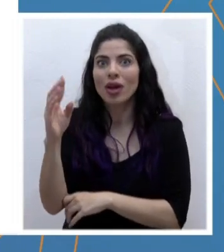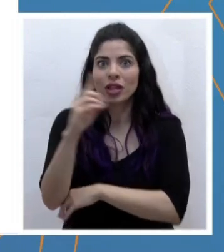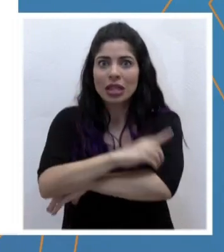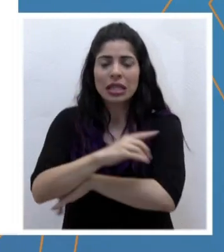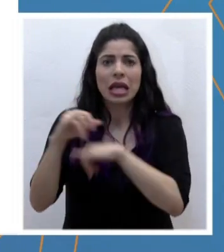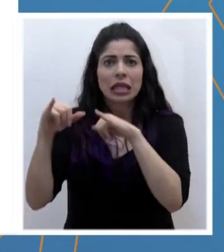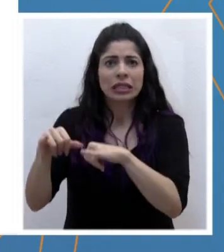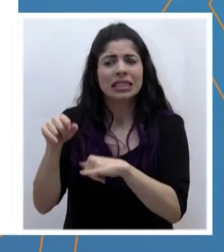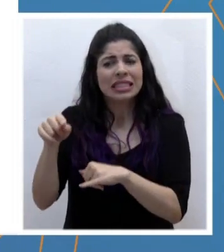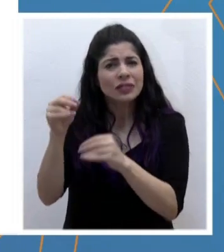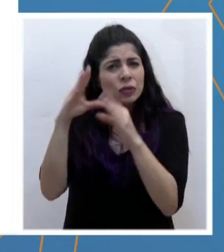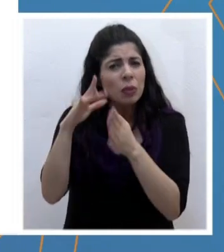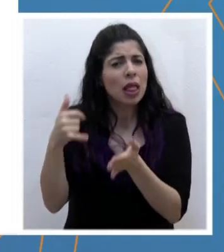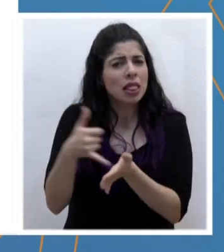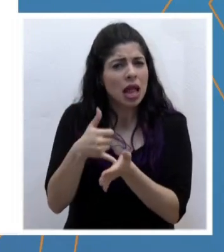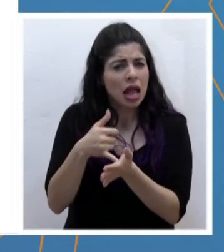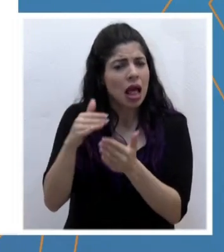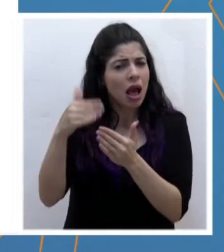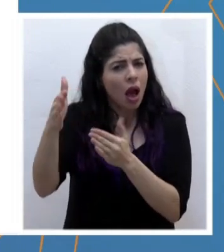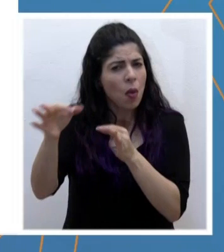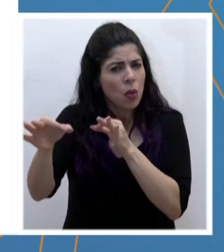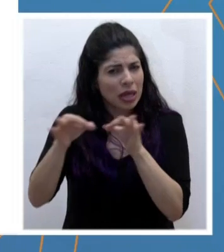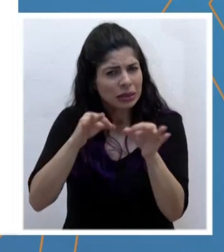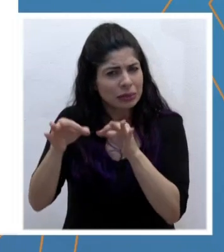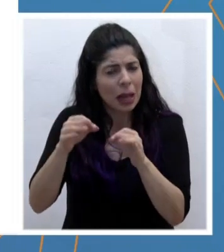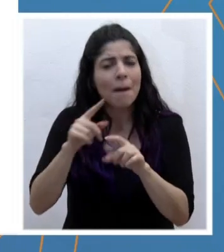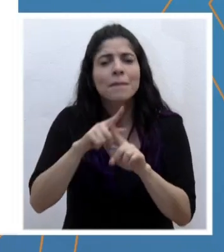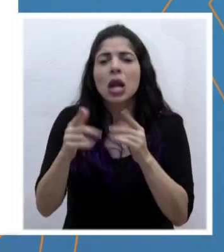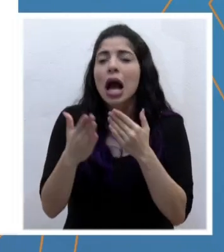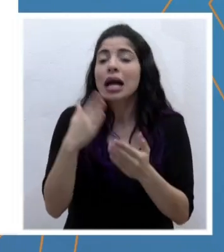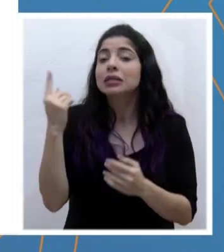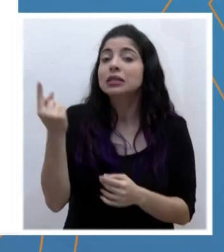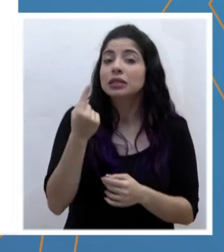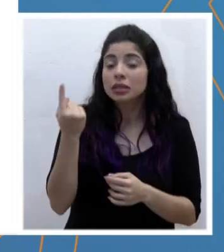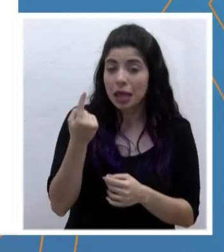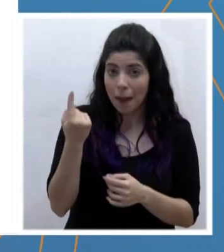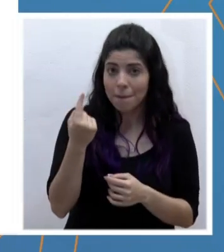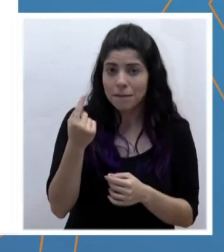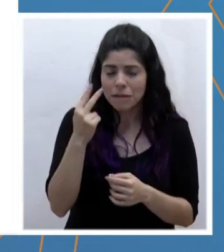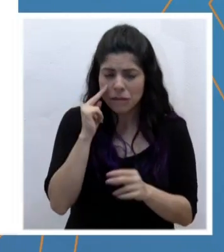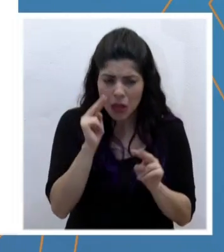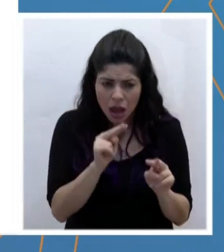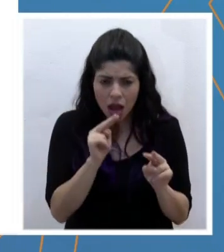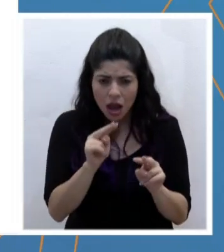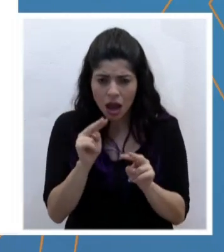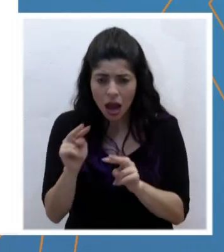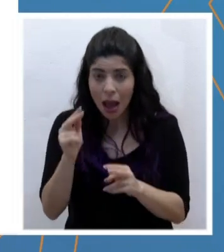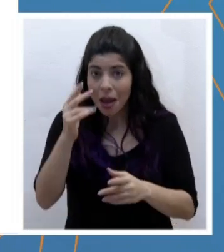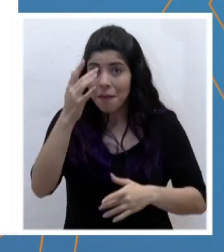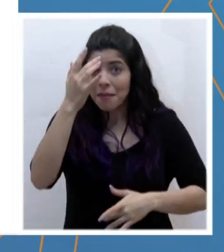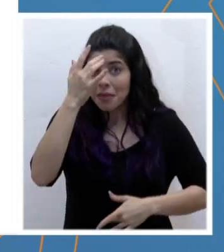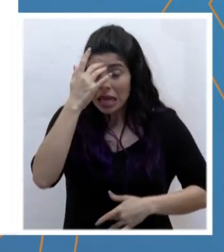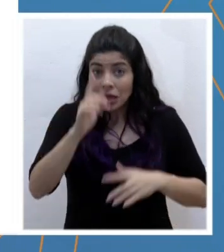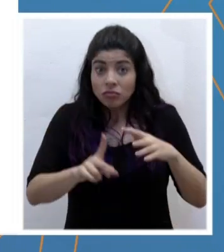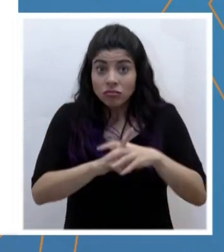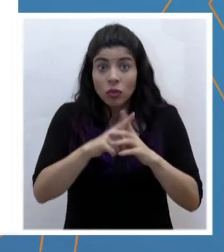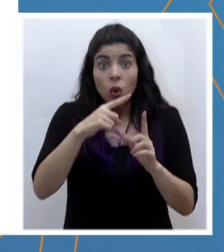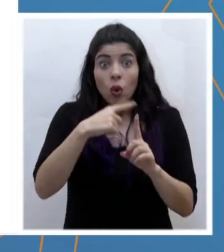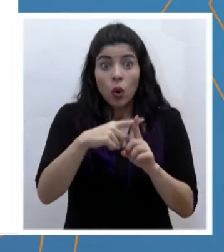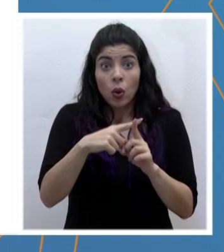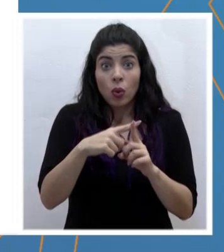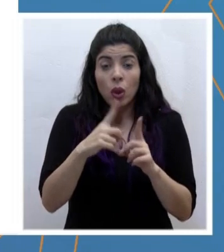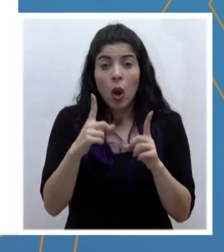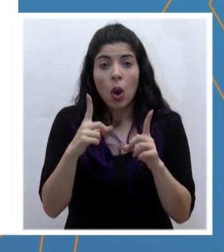es muy sensible y lo voy a explicar más adelante, pero normalmente estamos evidenciando que los pacientes que se diagnostican se